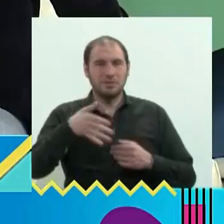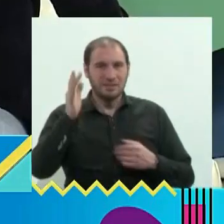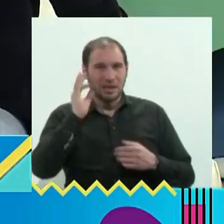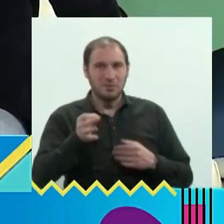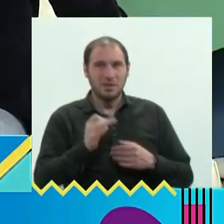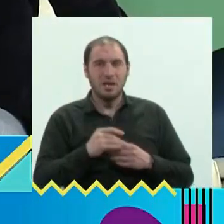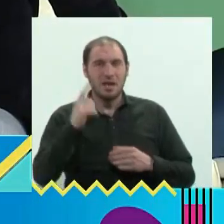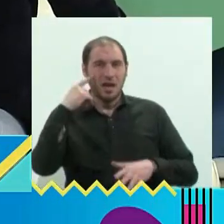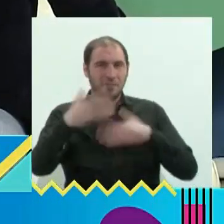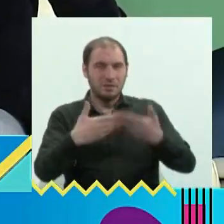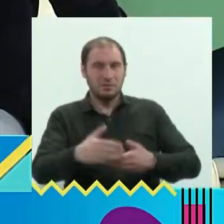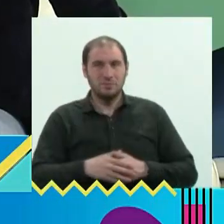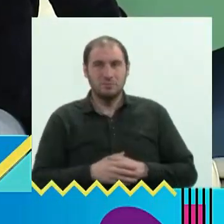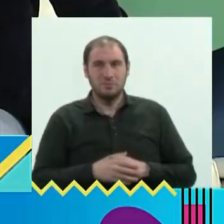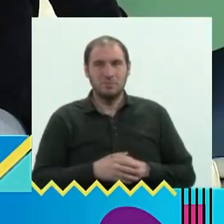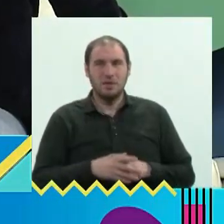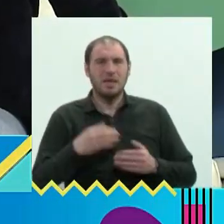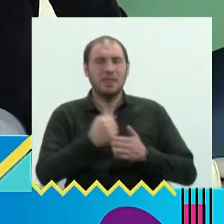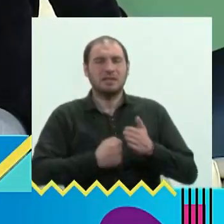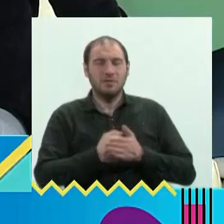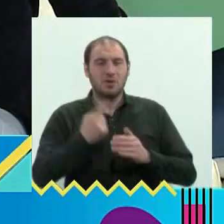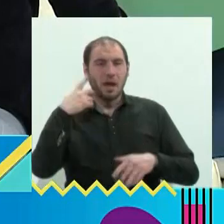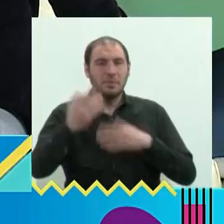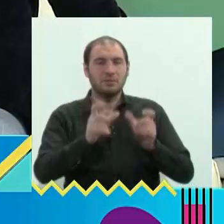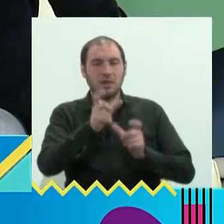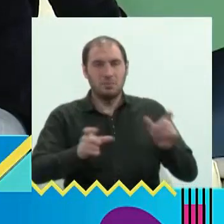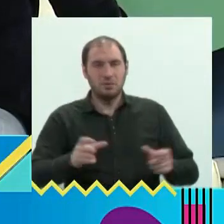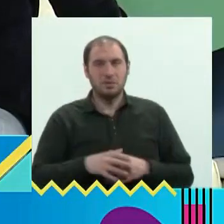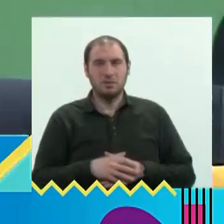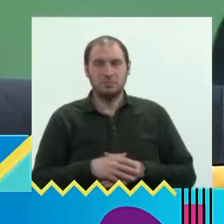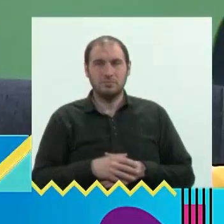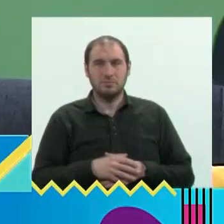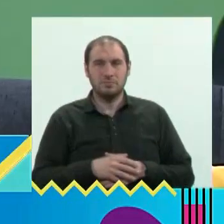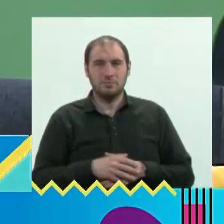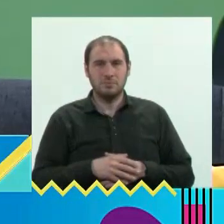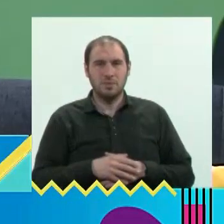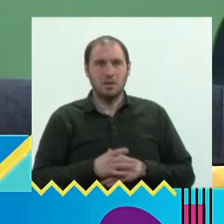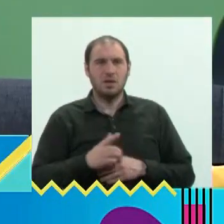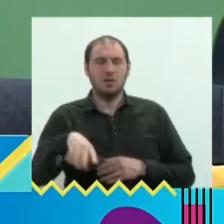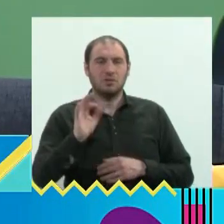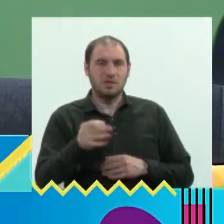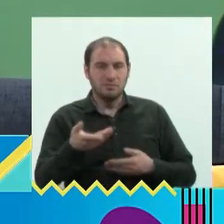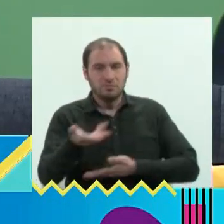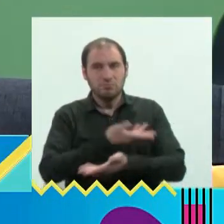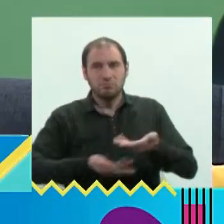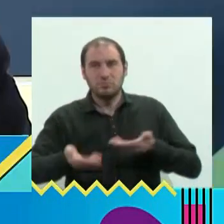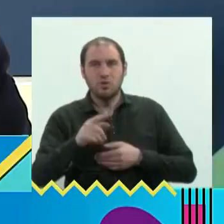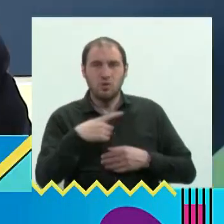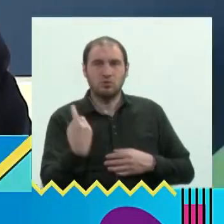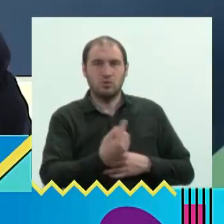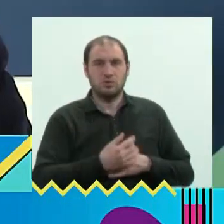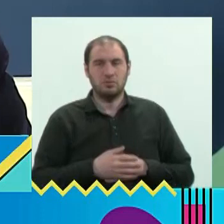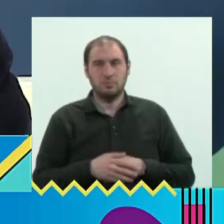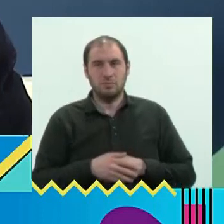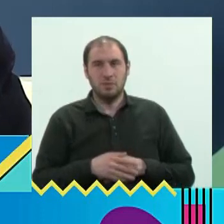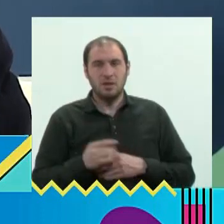y que la formación, ¿no? Por tanto, el gran reto es la formación de las personas, ¿no? El hecho de que sepamos interactuar entre nosotros, ¿no?